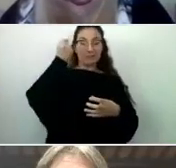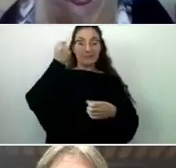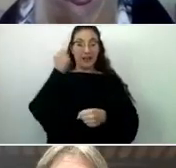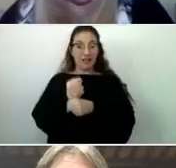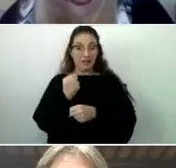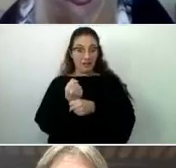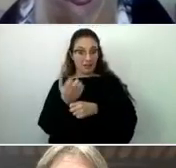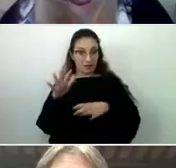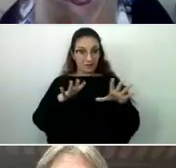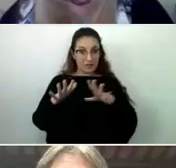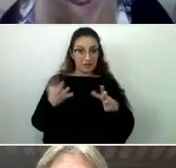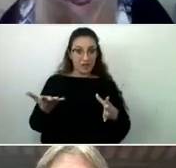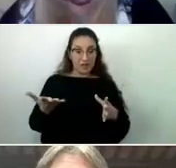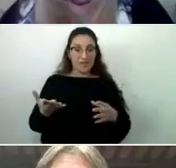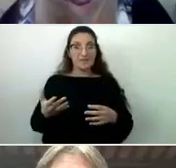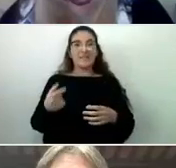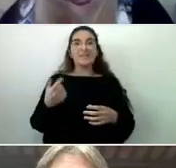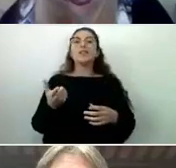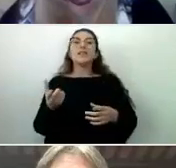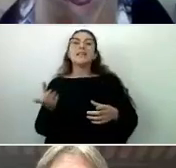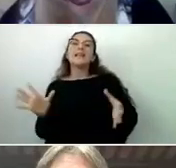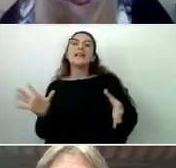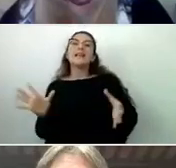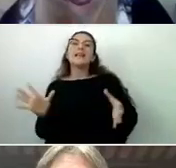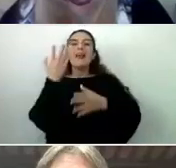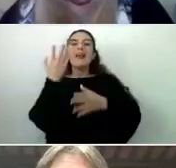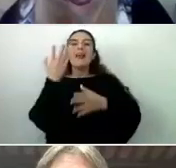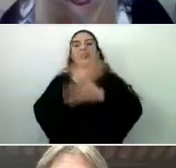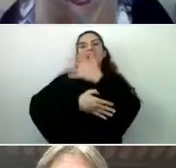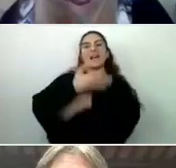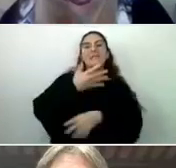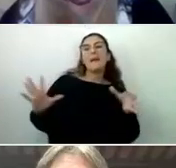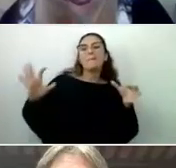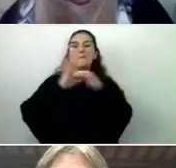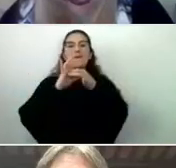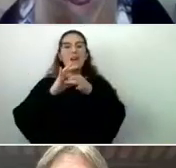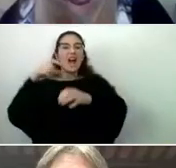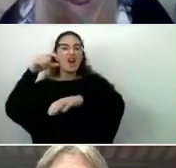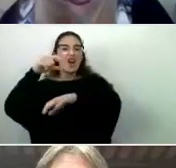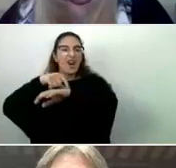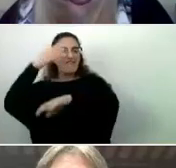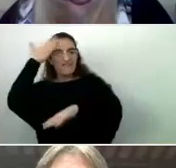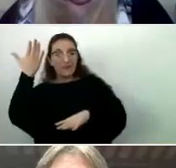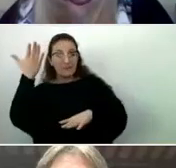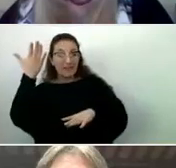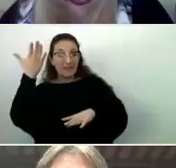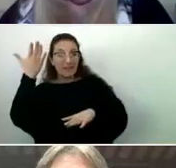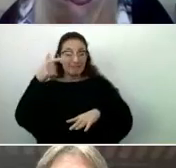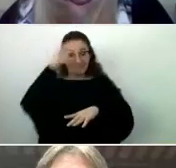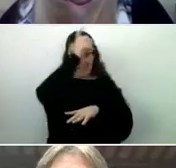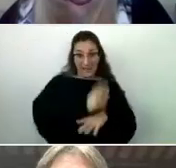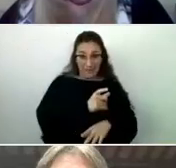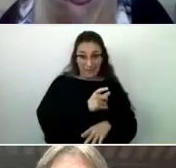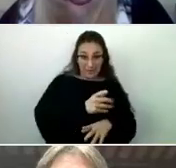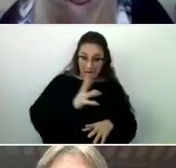se relaciona la discapacidad con la enfermedad. La persona debía recuperar sus funciones y la